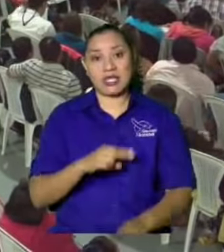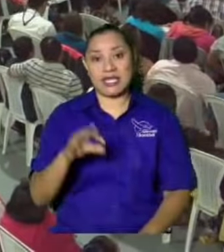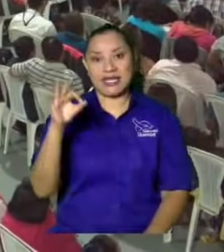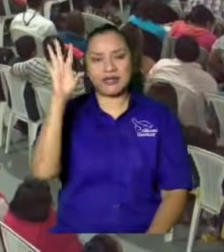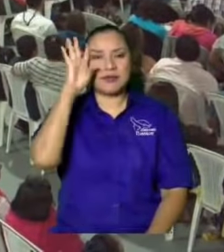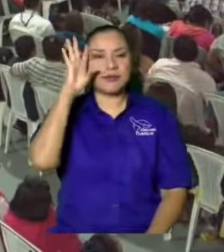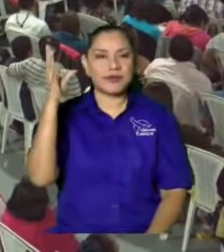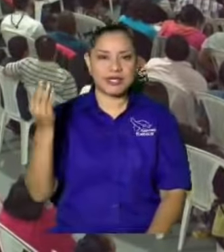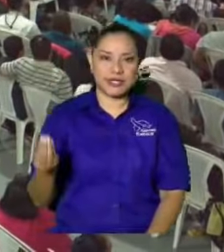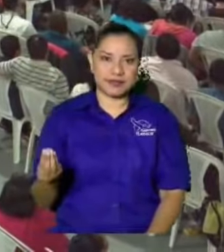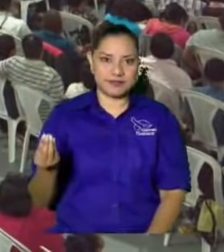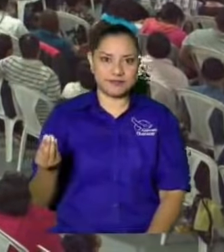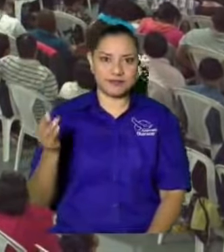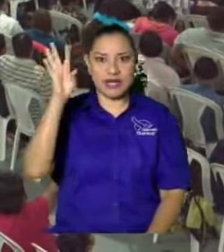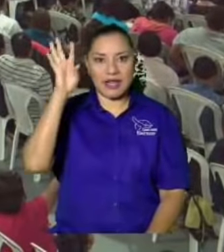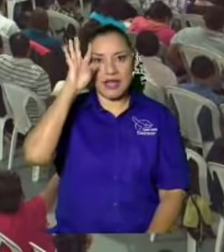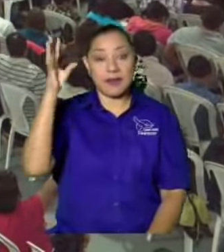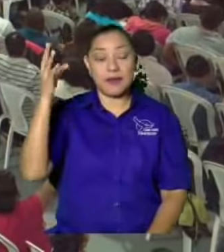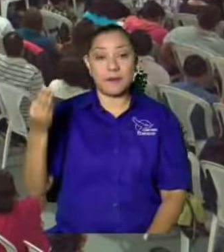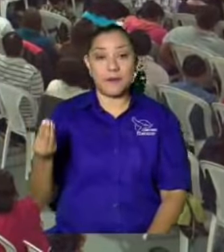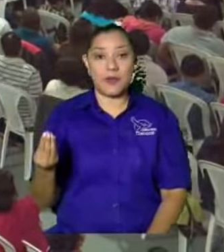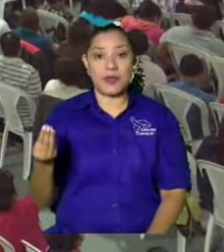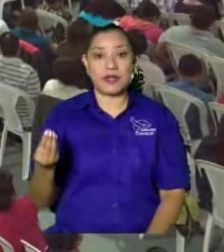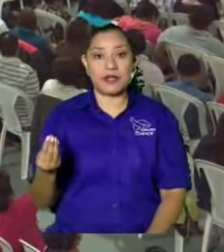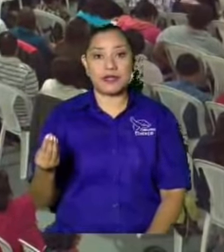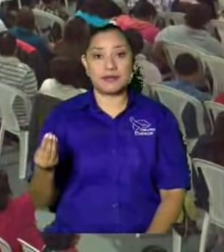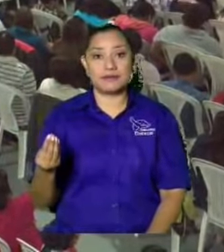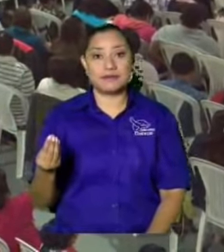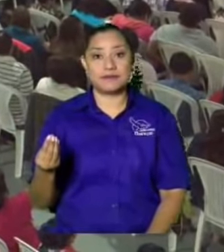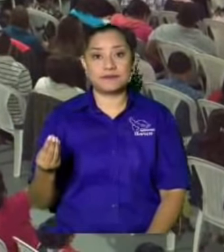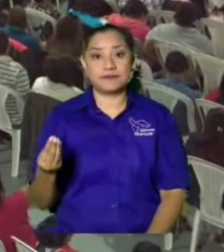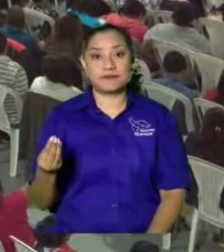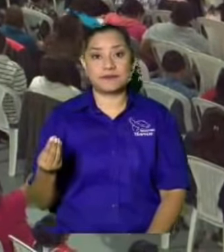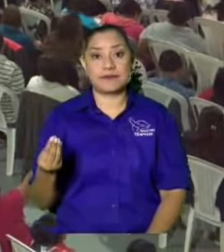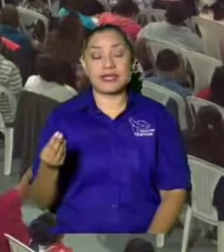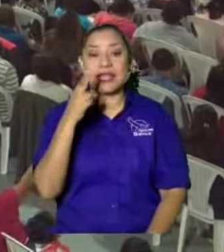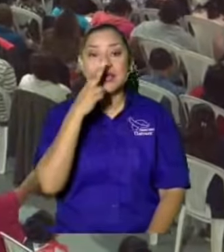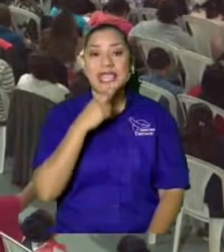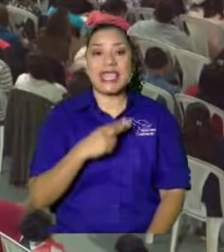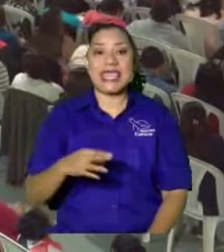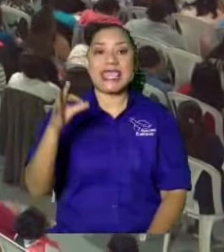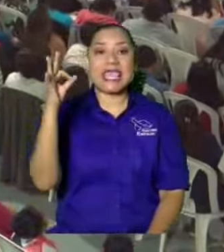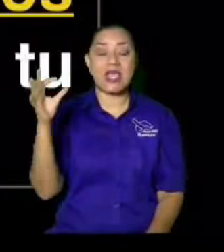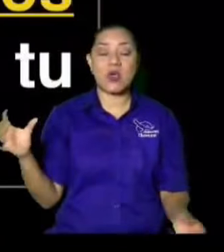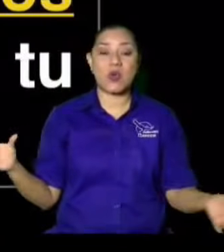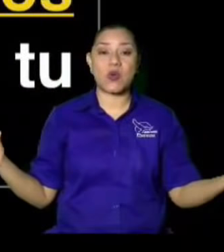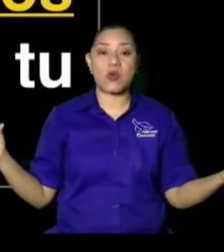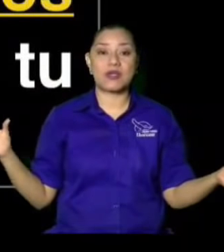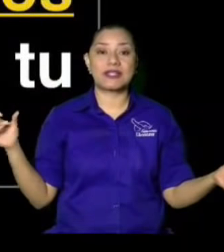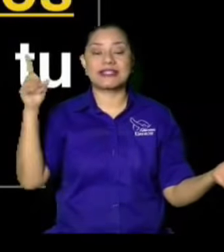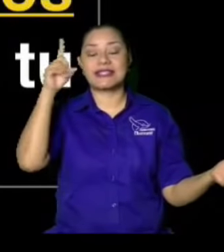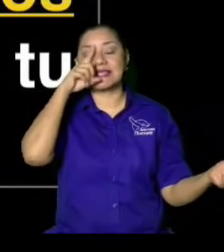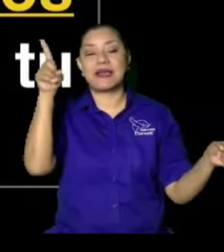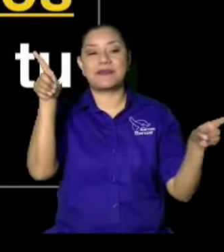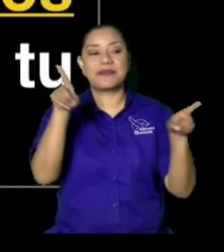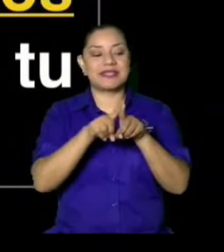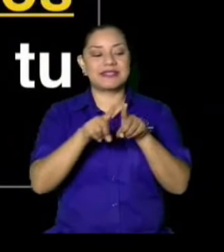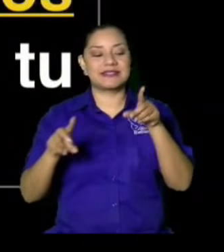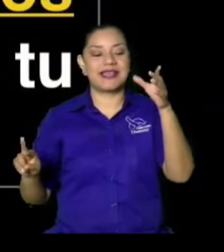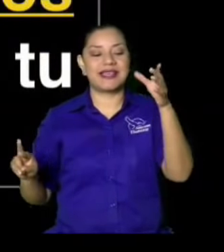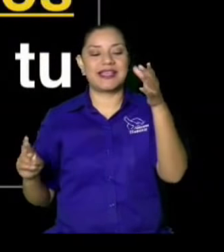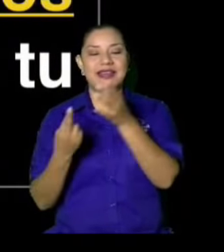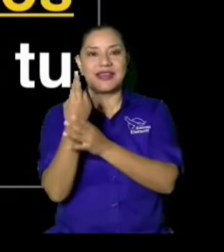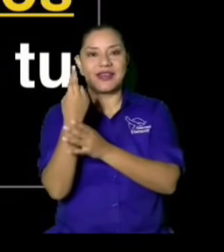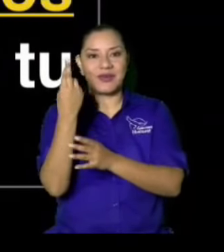qué, hermano amado? Porque hijo está dentro del renuevo. En Hebreos ven, hijo, nacer, niño,